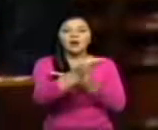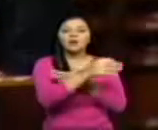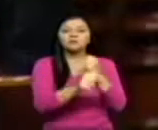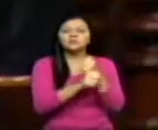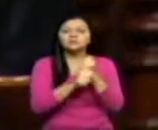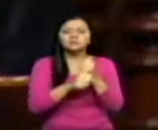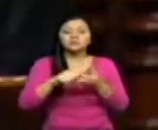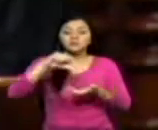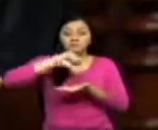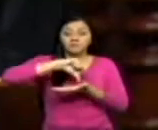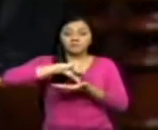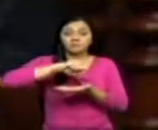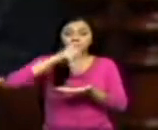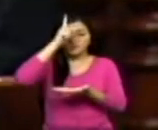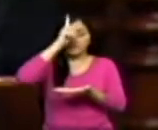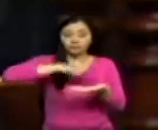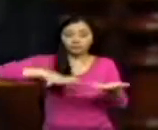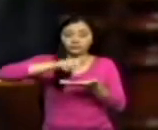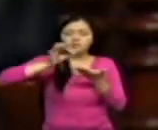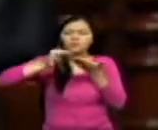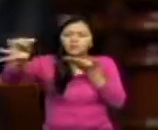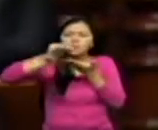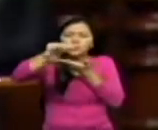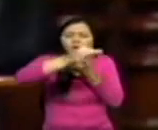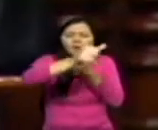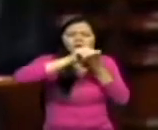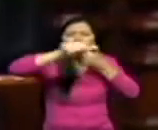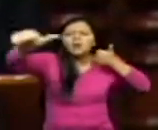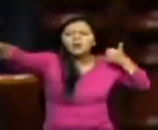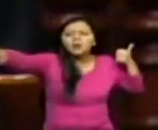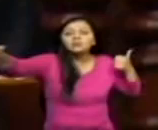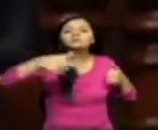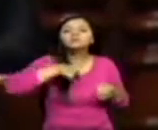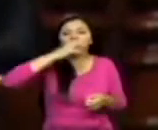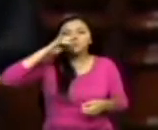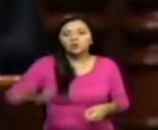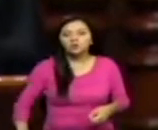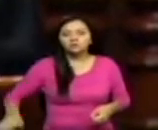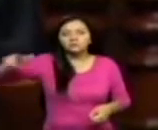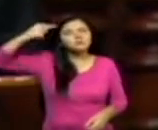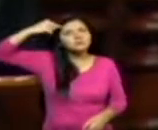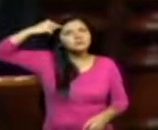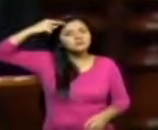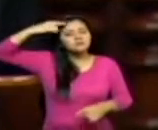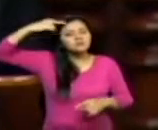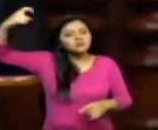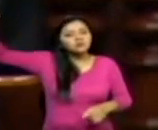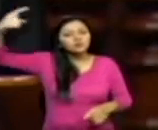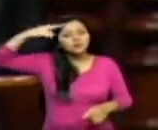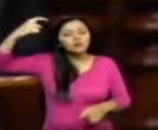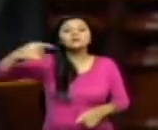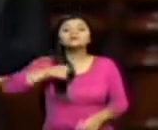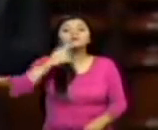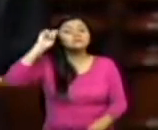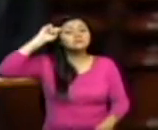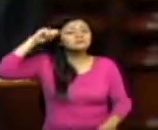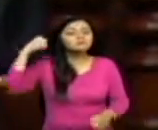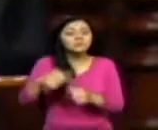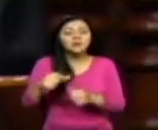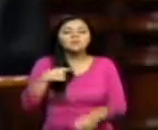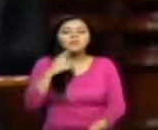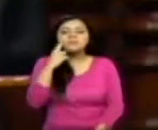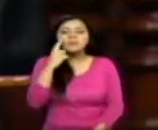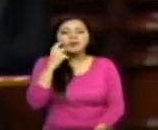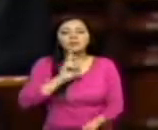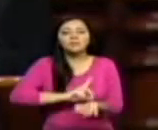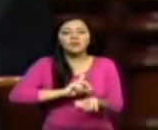en las áreas remotas, viene desde mi infancia. el recuerdo de mi padre, un médico